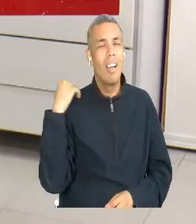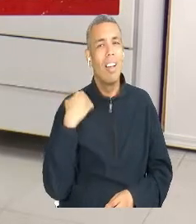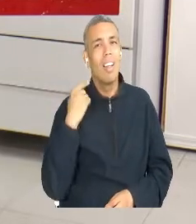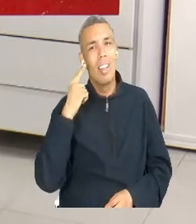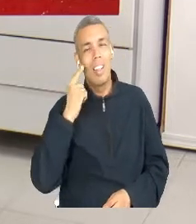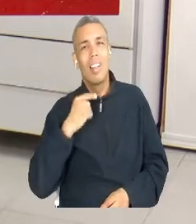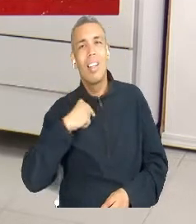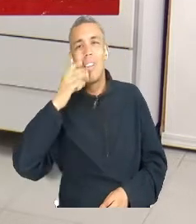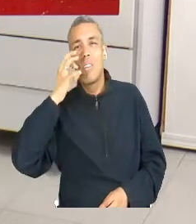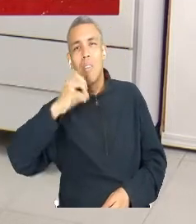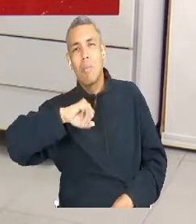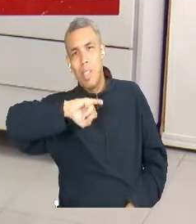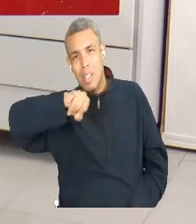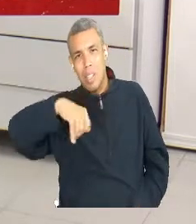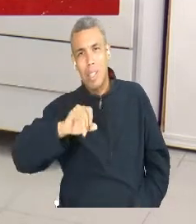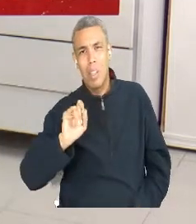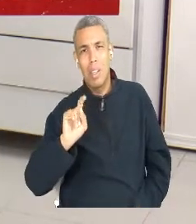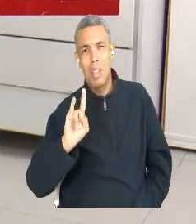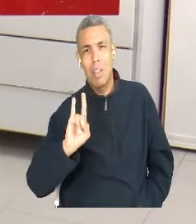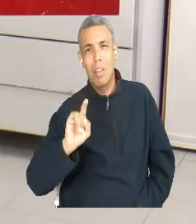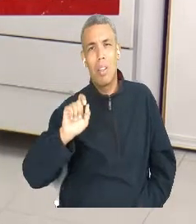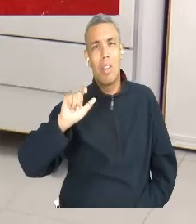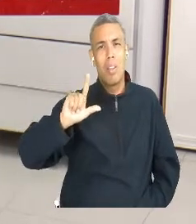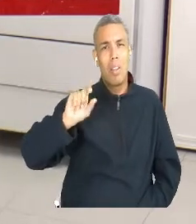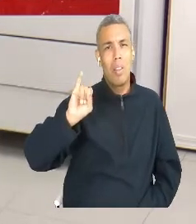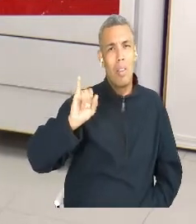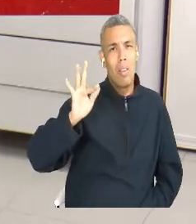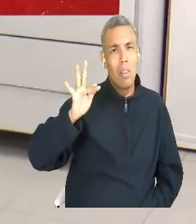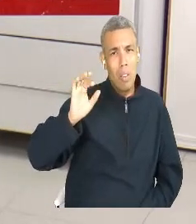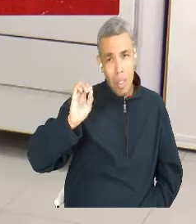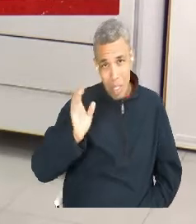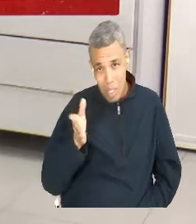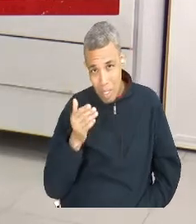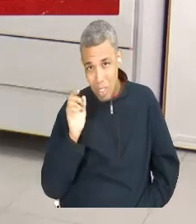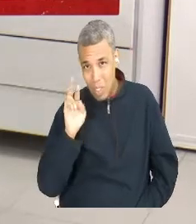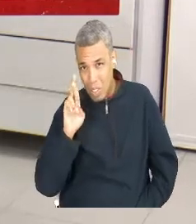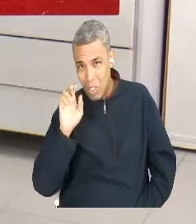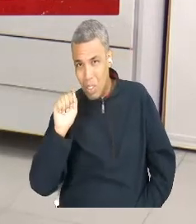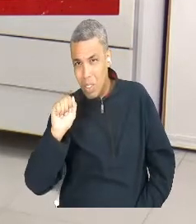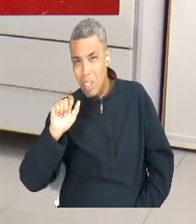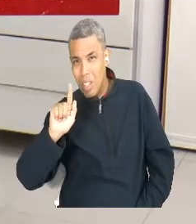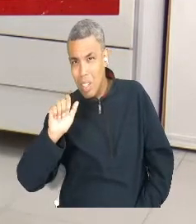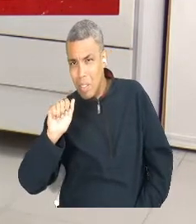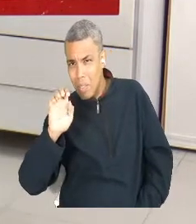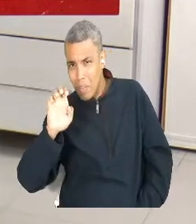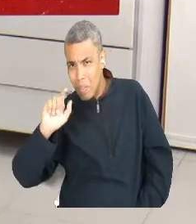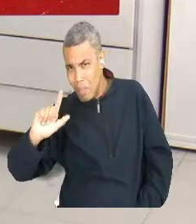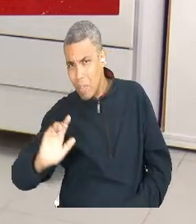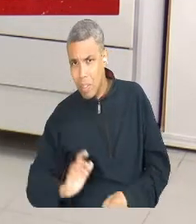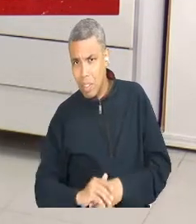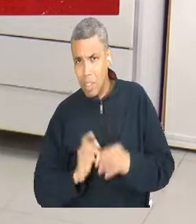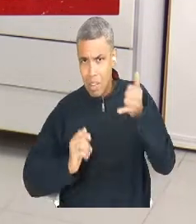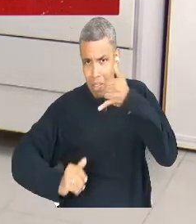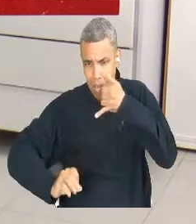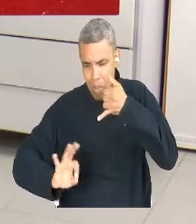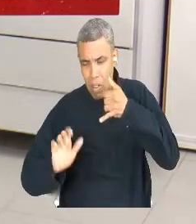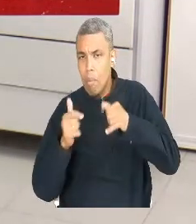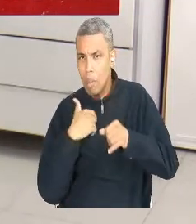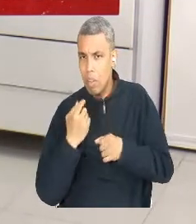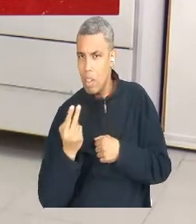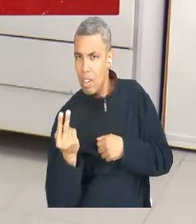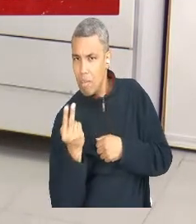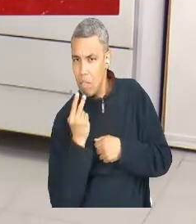Julito Rafael, que también es un fiel televidente. Un abracito y un besito para él, que también se conecta. Él nunca marca, pero también se conecta. Pero bueno,